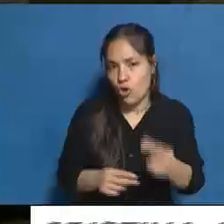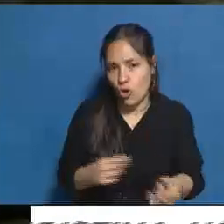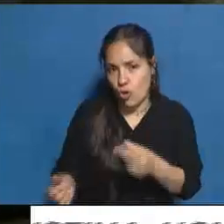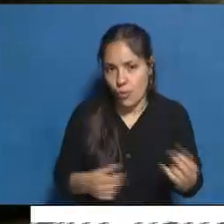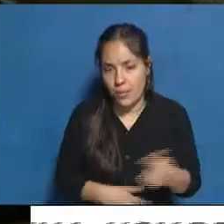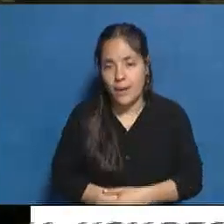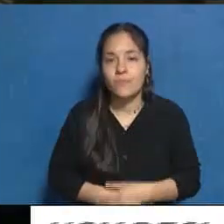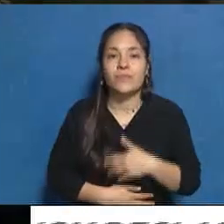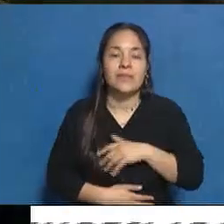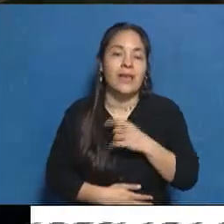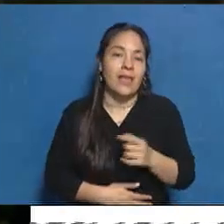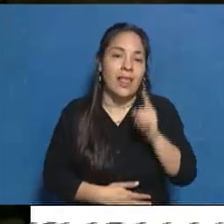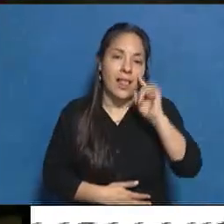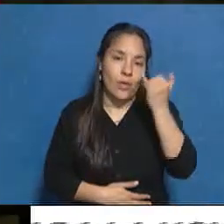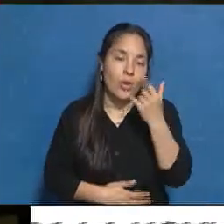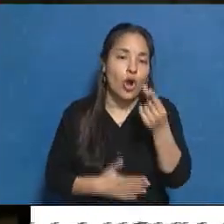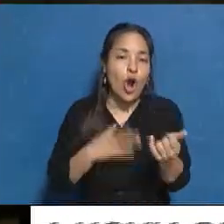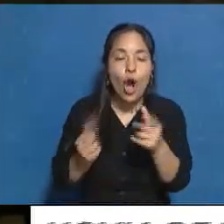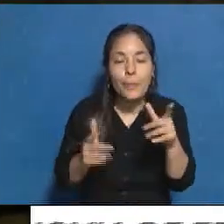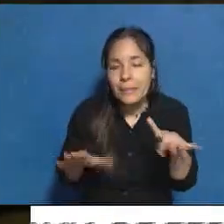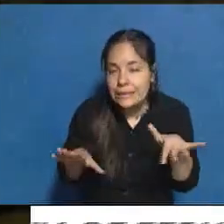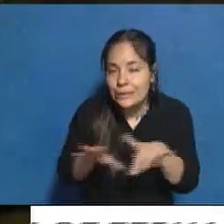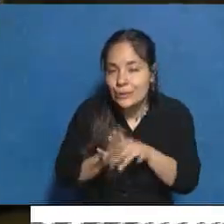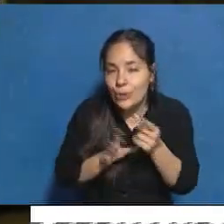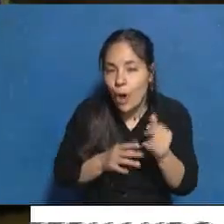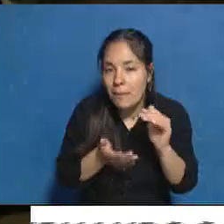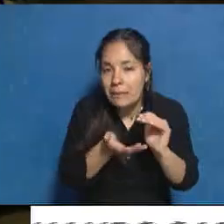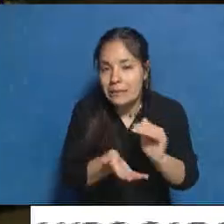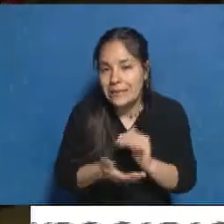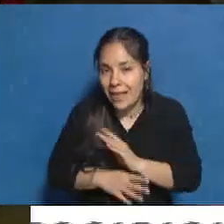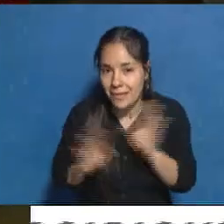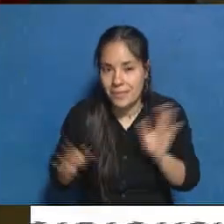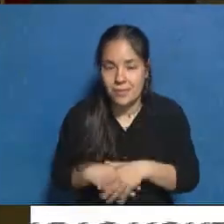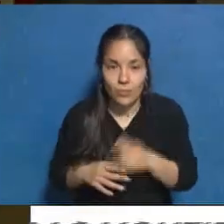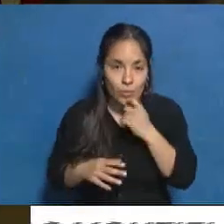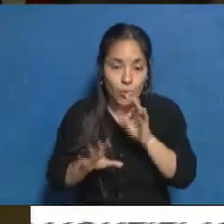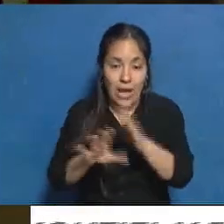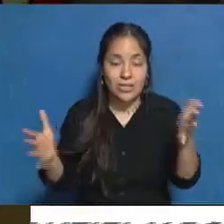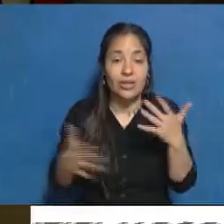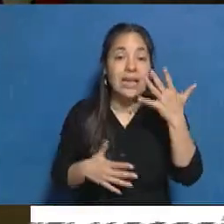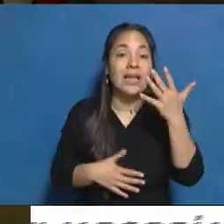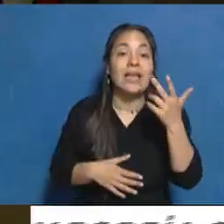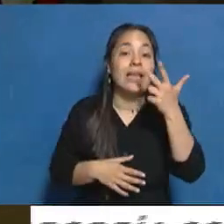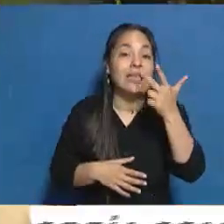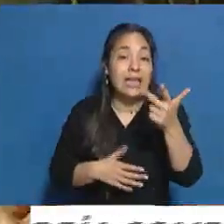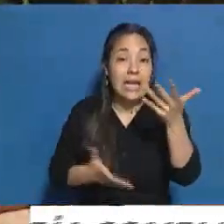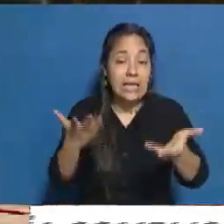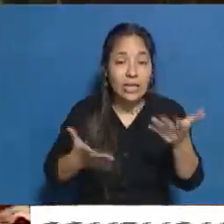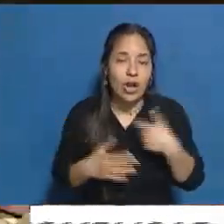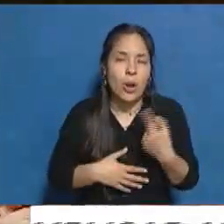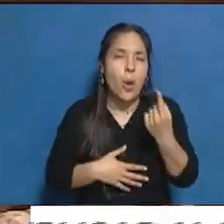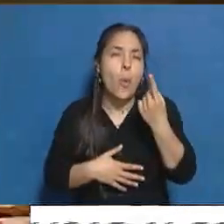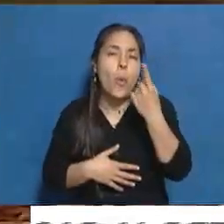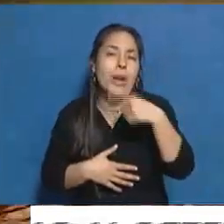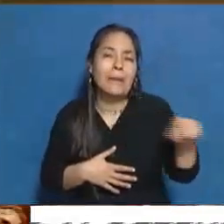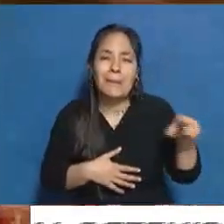nota que compra menos la gente los justo y necesario Te compras si un asado poner Esteban tres kilos ahora te lleva un